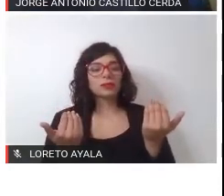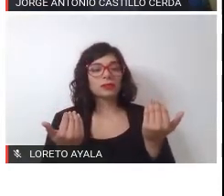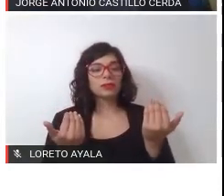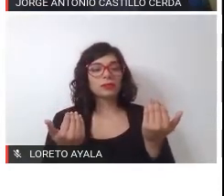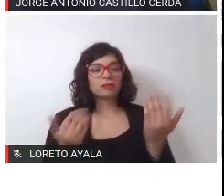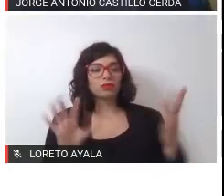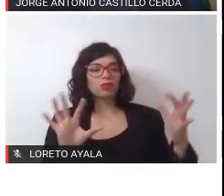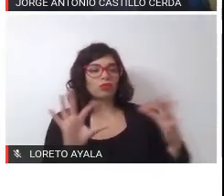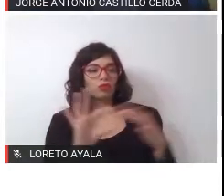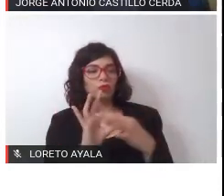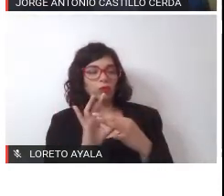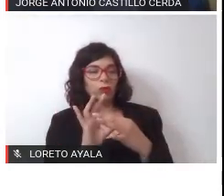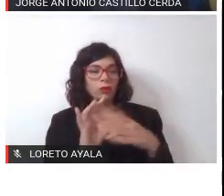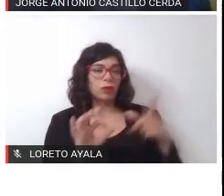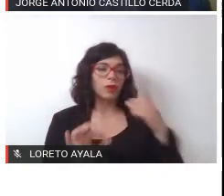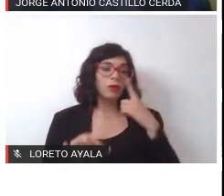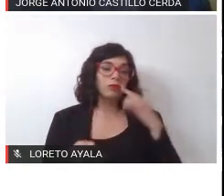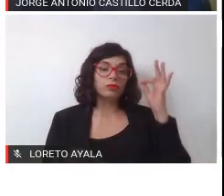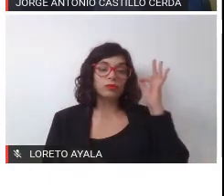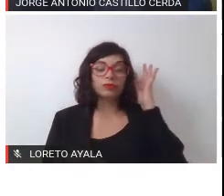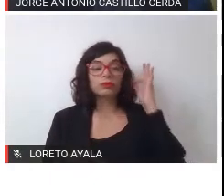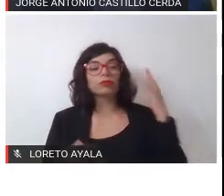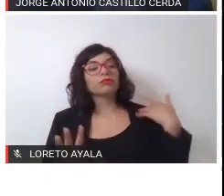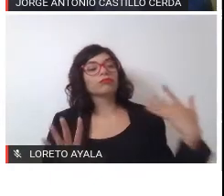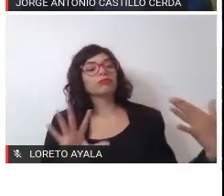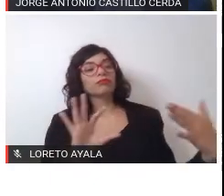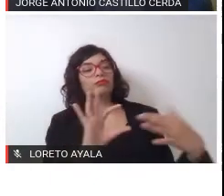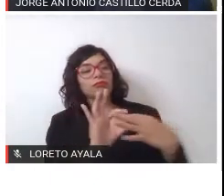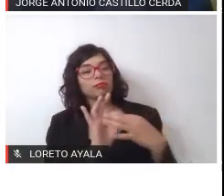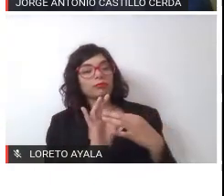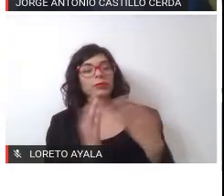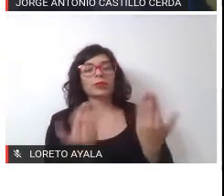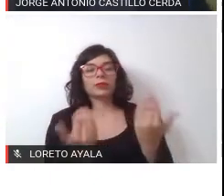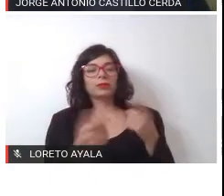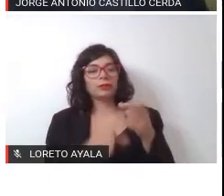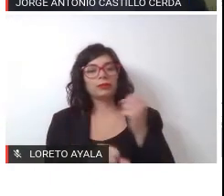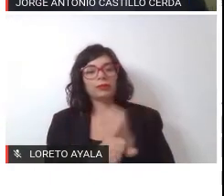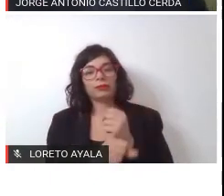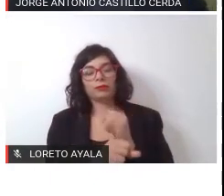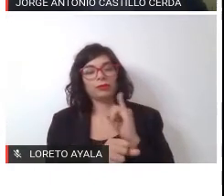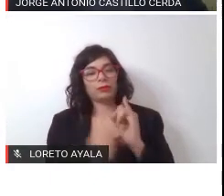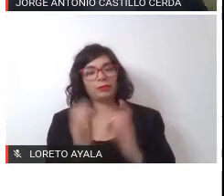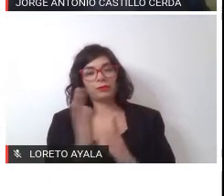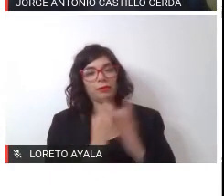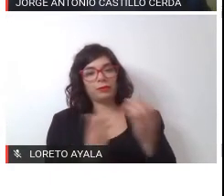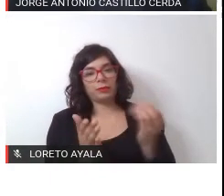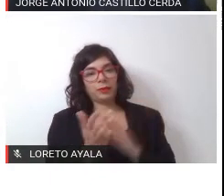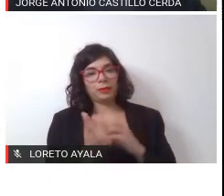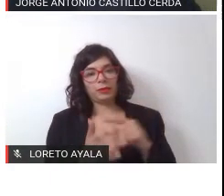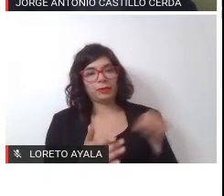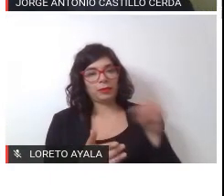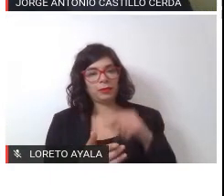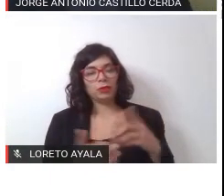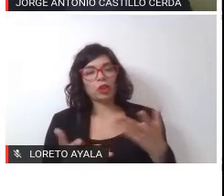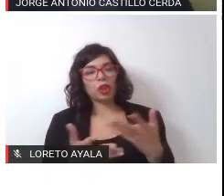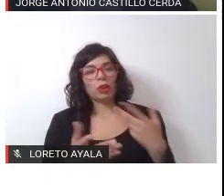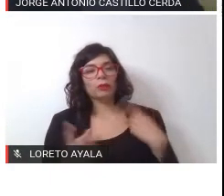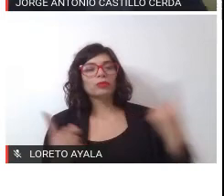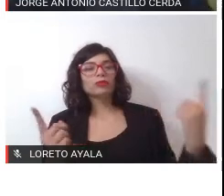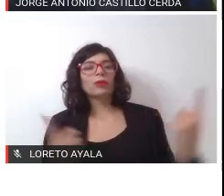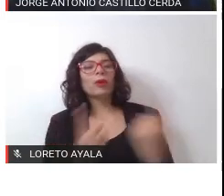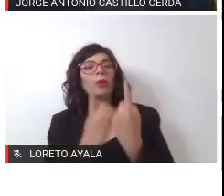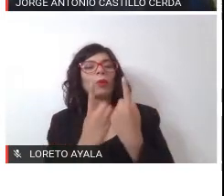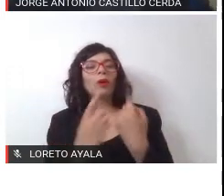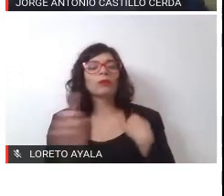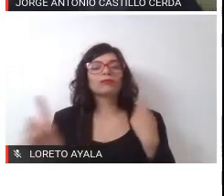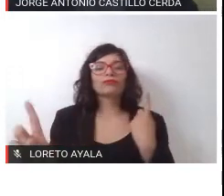con el género, tenemos que trabajar en eso, ¿ya? Mantener los encuentros de los microcentros, por favor,